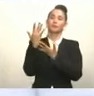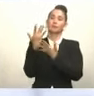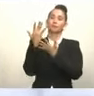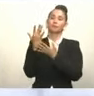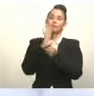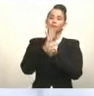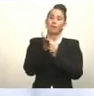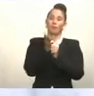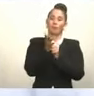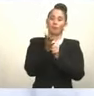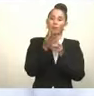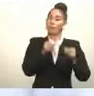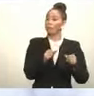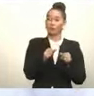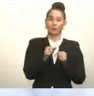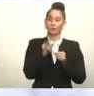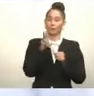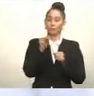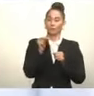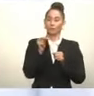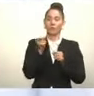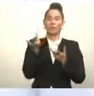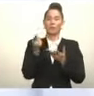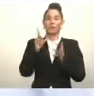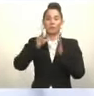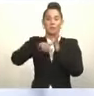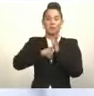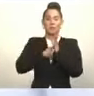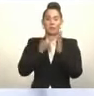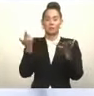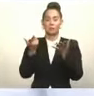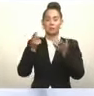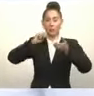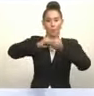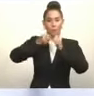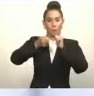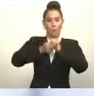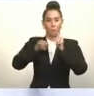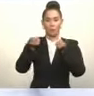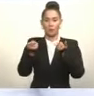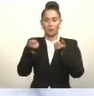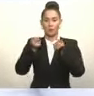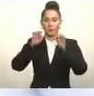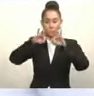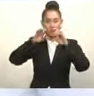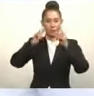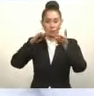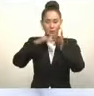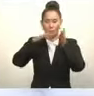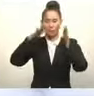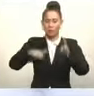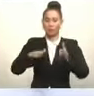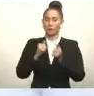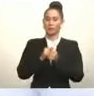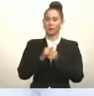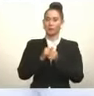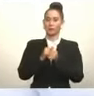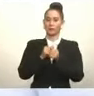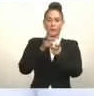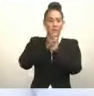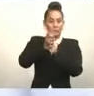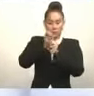que quisiera irse el COVID, provocando una terrible tragedia estratégica, psicológica, para